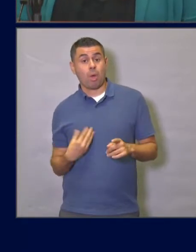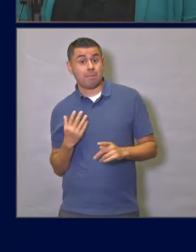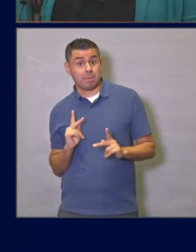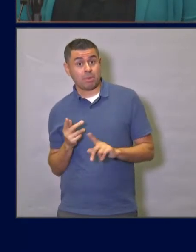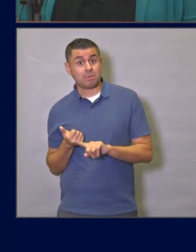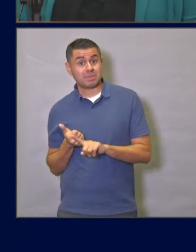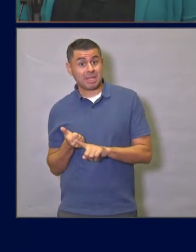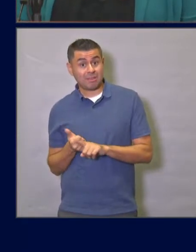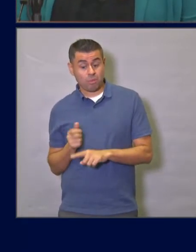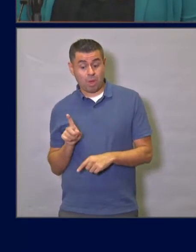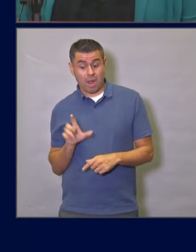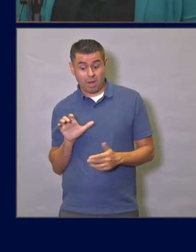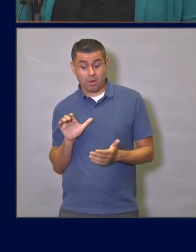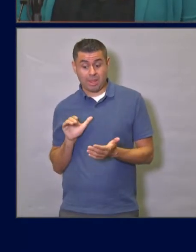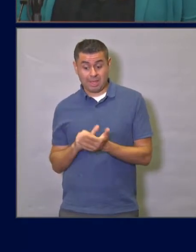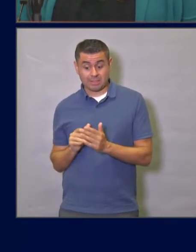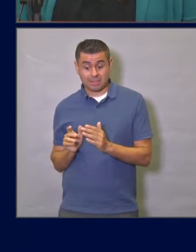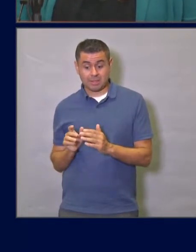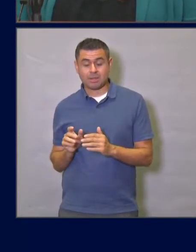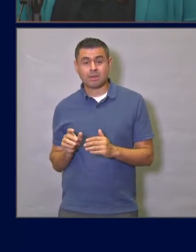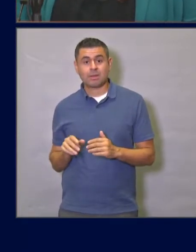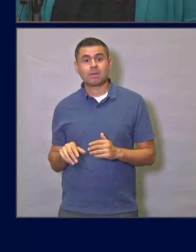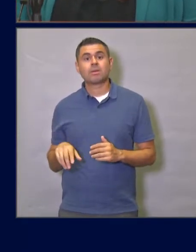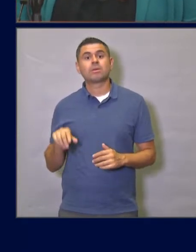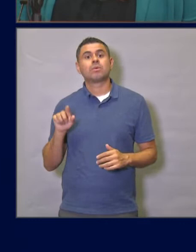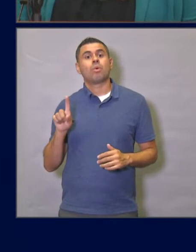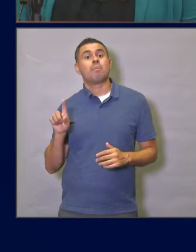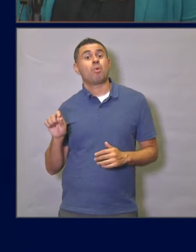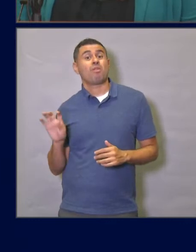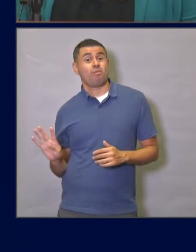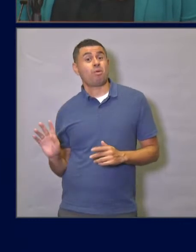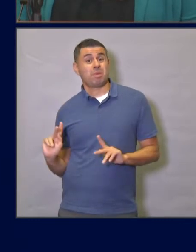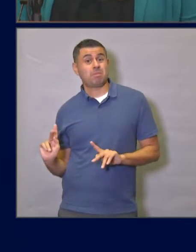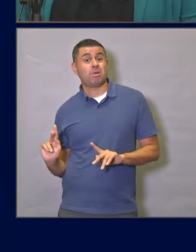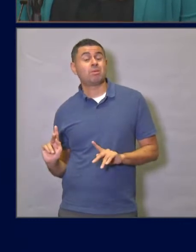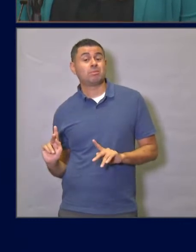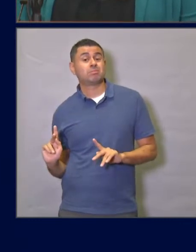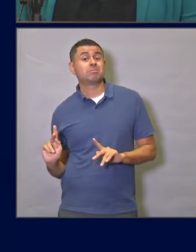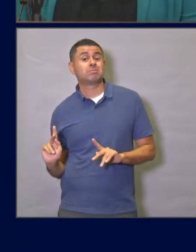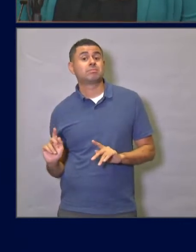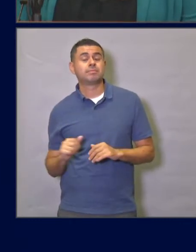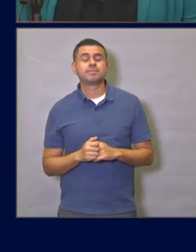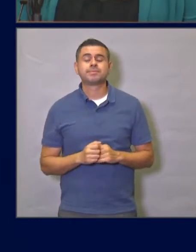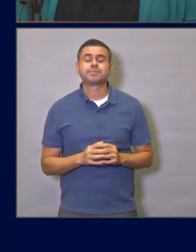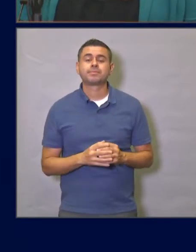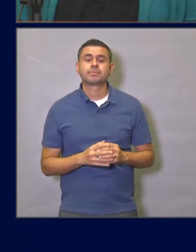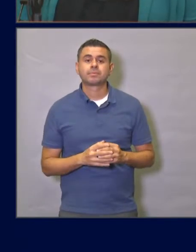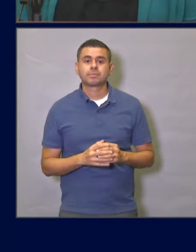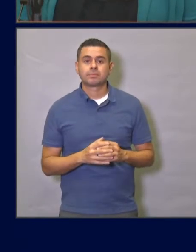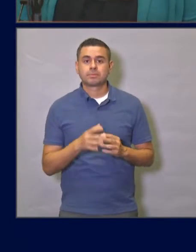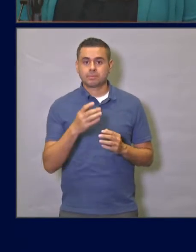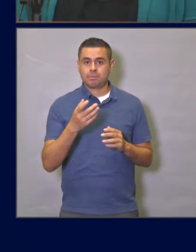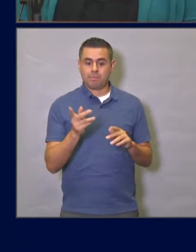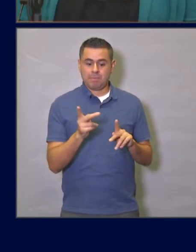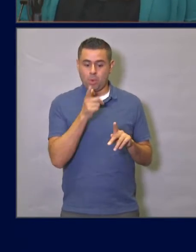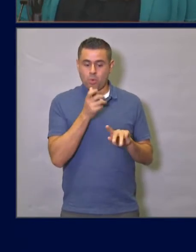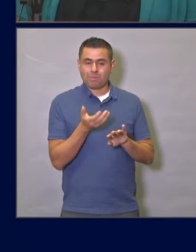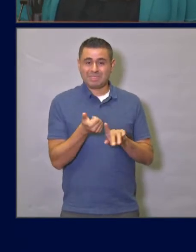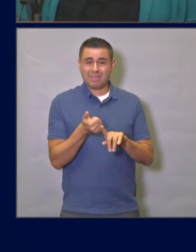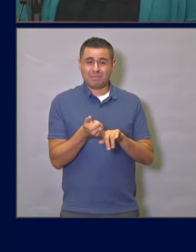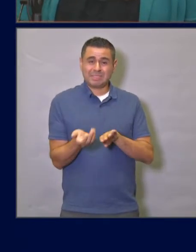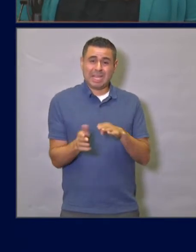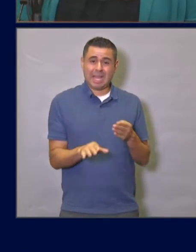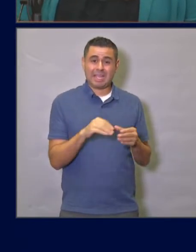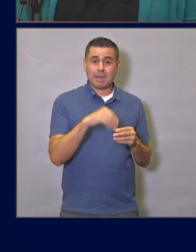mortalidad de 1.4 por cada 100,000 personas. La tasa de mortalidad entre los